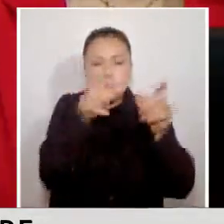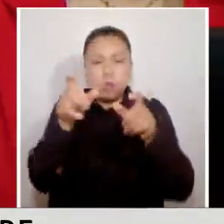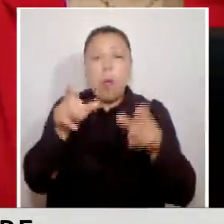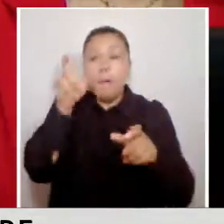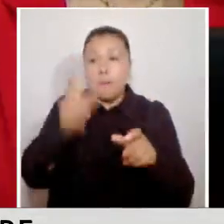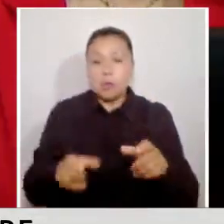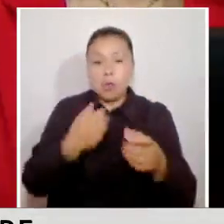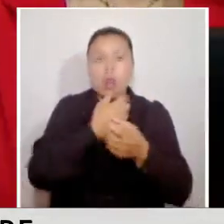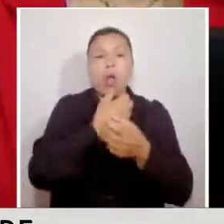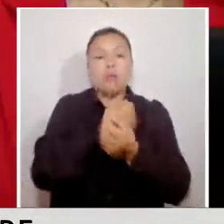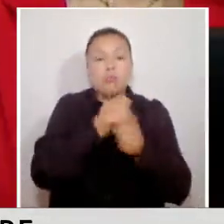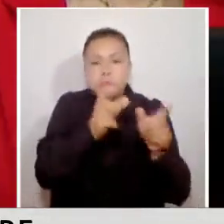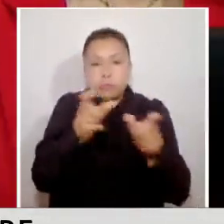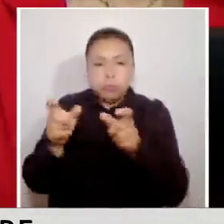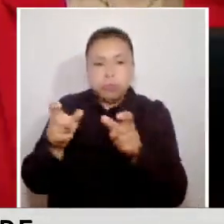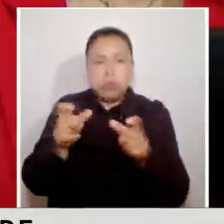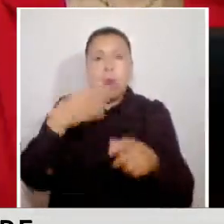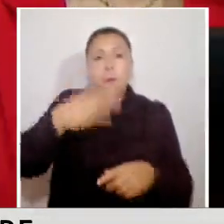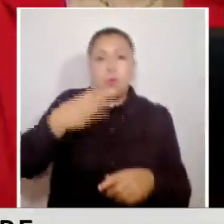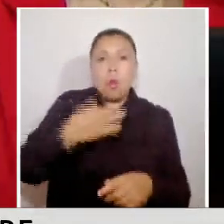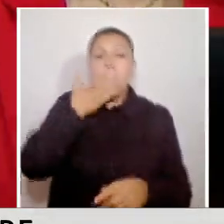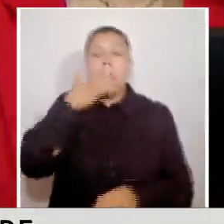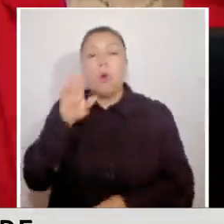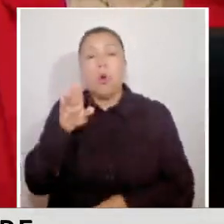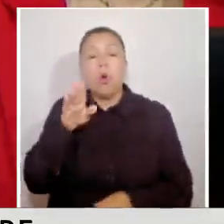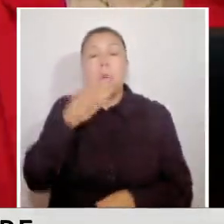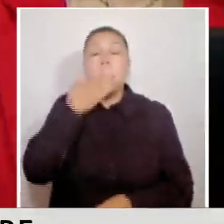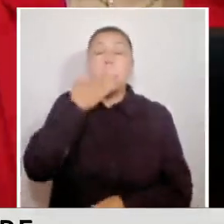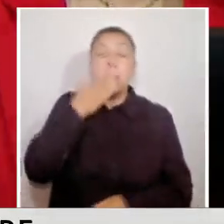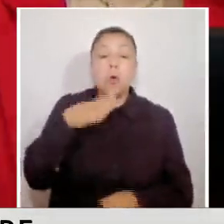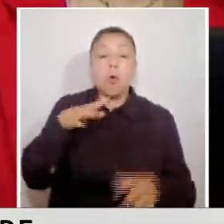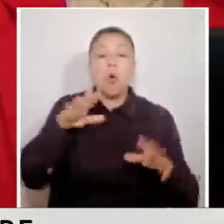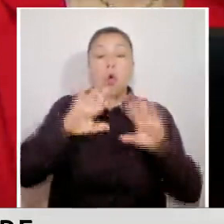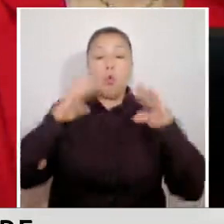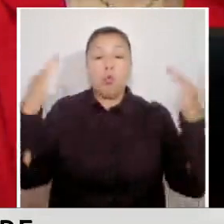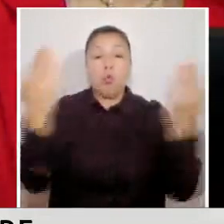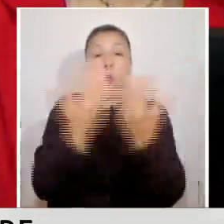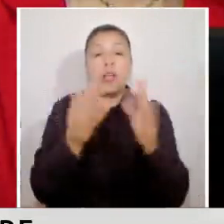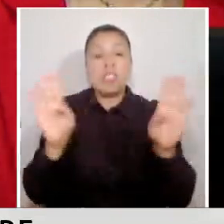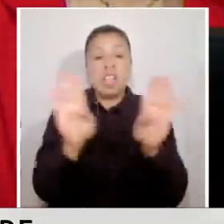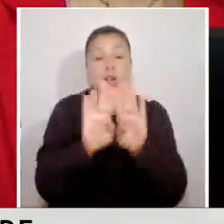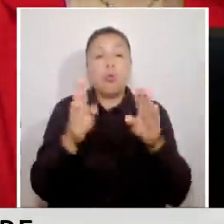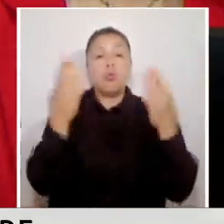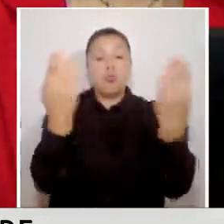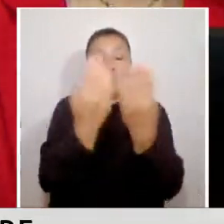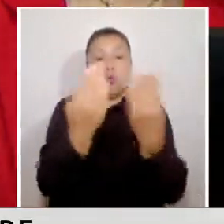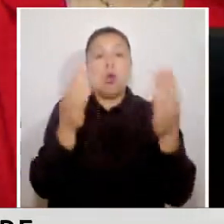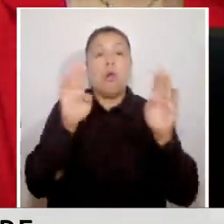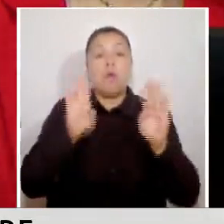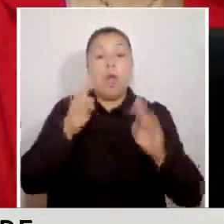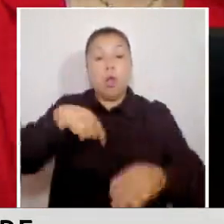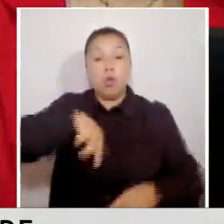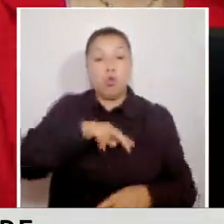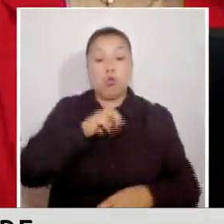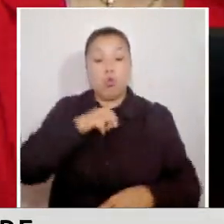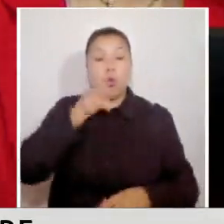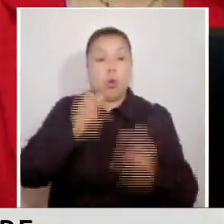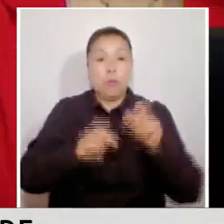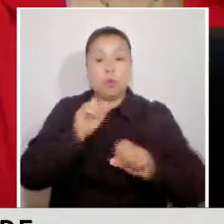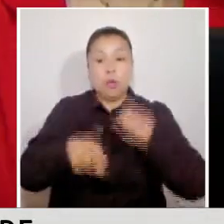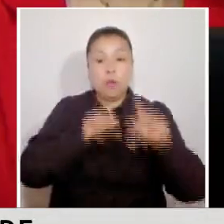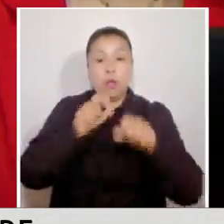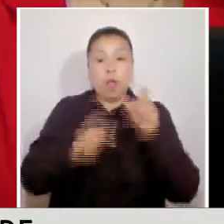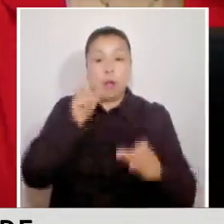tiene mejores policías municipales tiene condominios cerrados sin embargo la gente que nosotros defendemos que es la gente